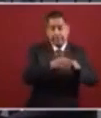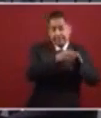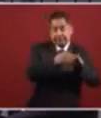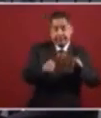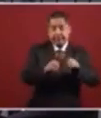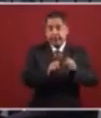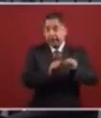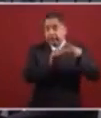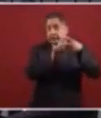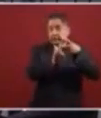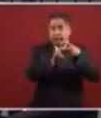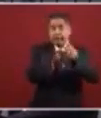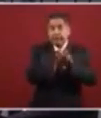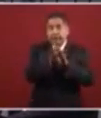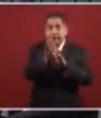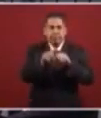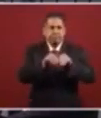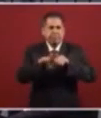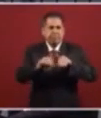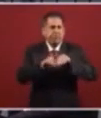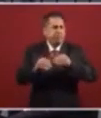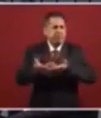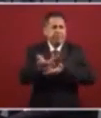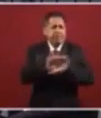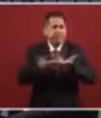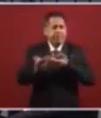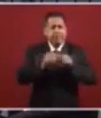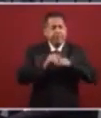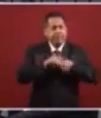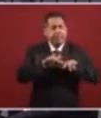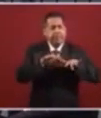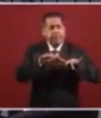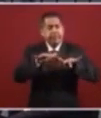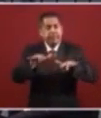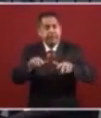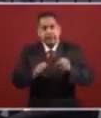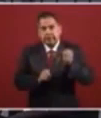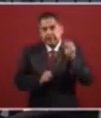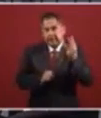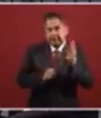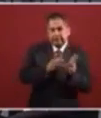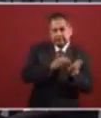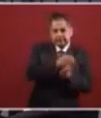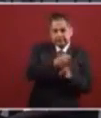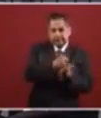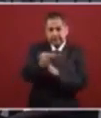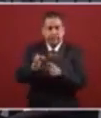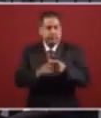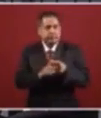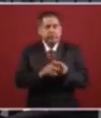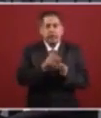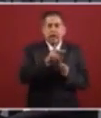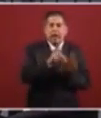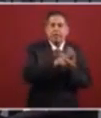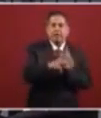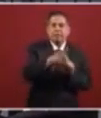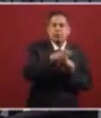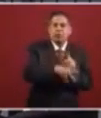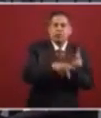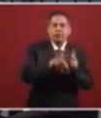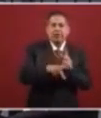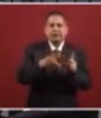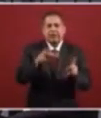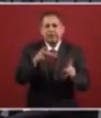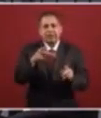fueron compartidas a través de estas tres tendencias prensa prostituida prensas y karel prensa